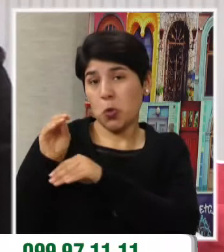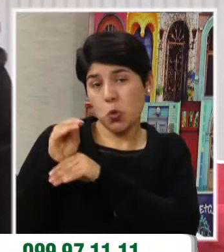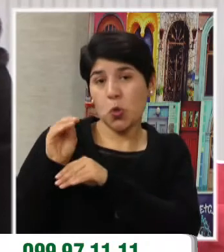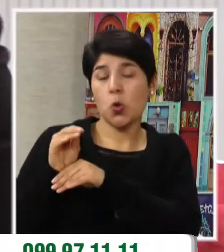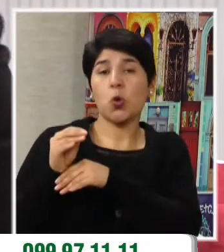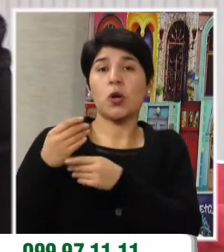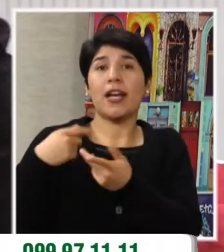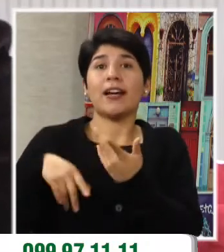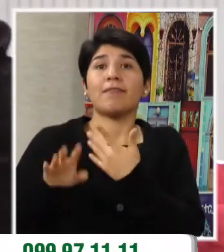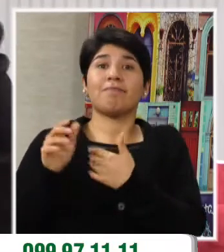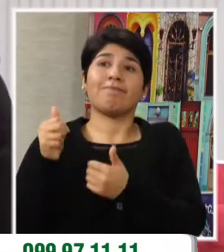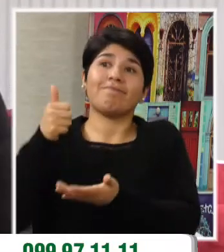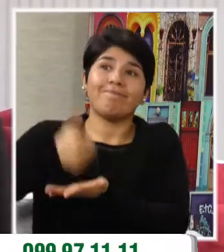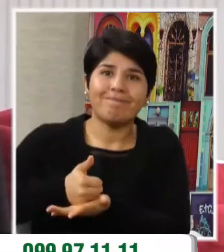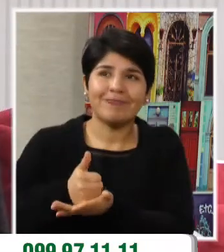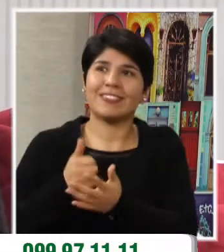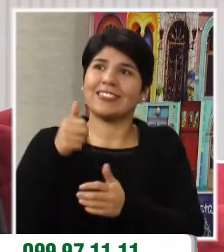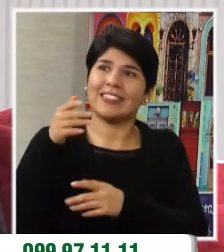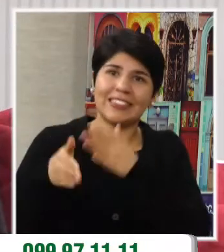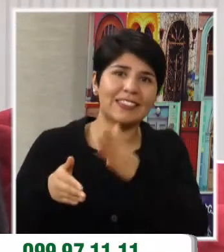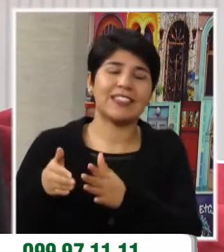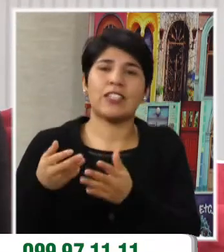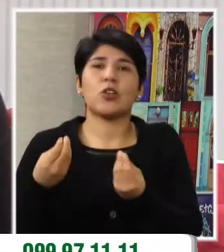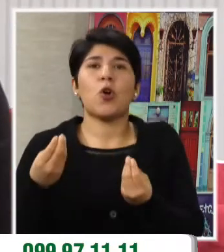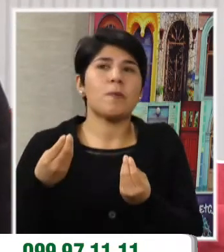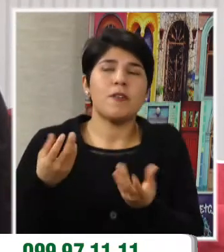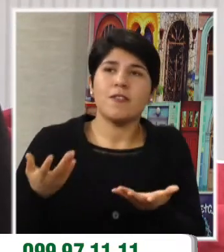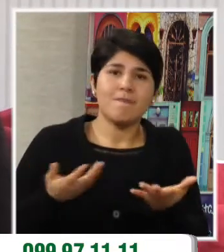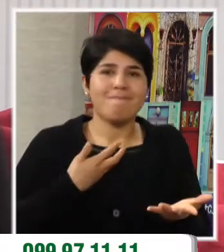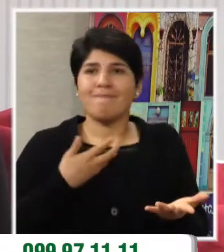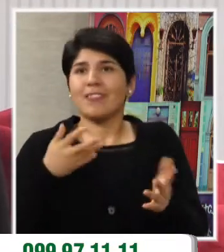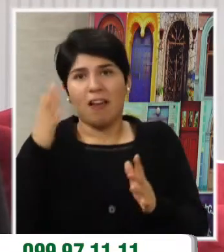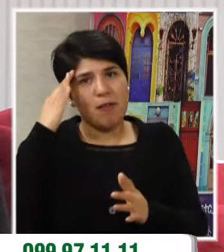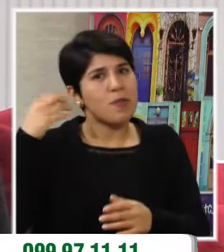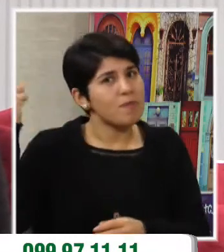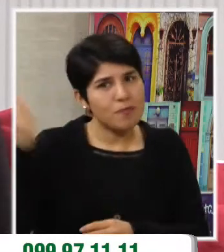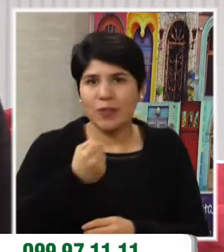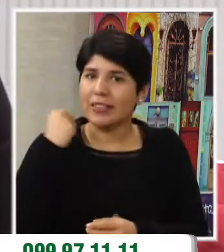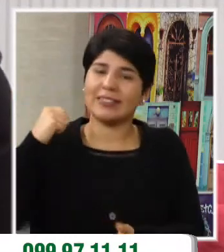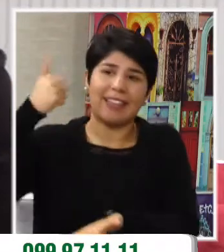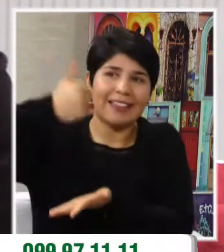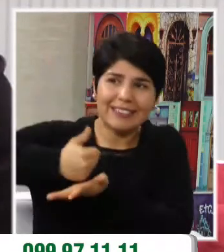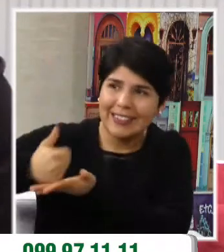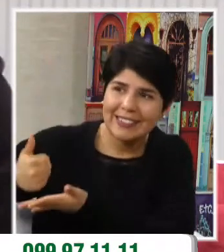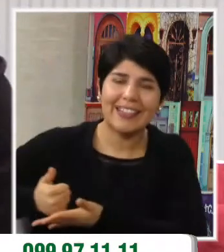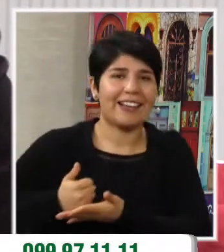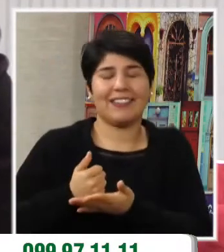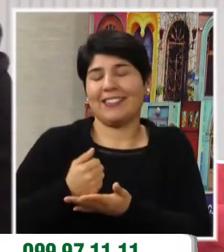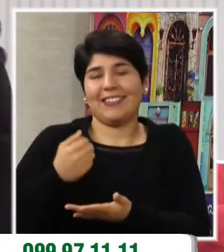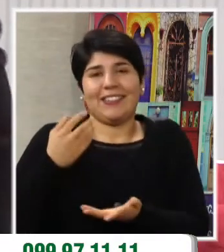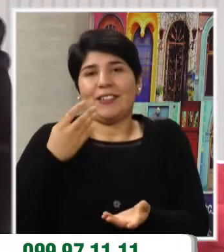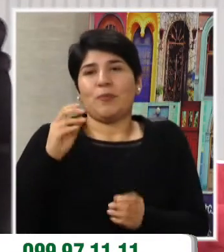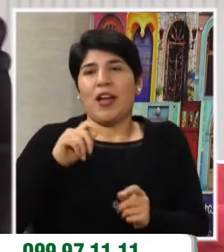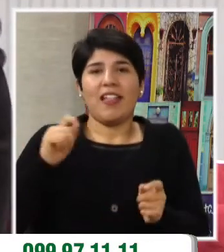presencialidad evidentemente que no se puede sustituir para es insustituible entonces hay personas que sí